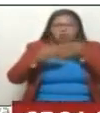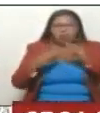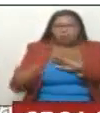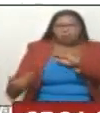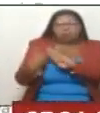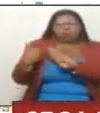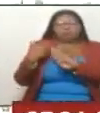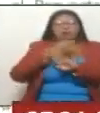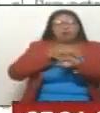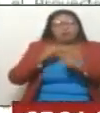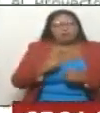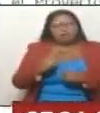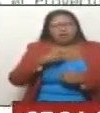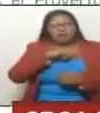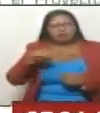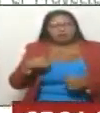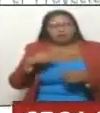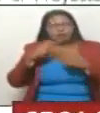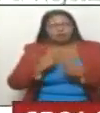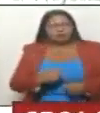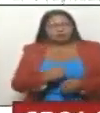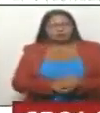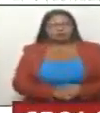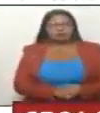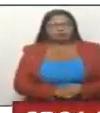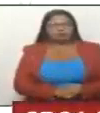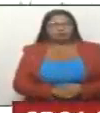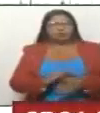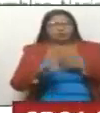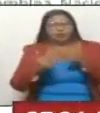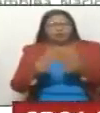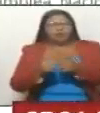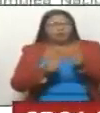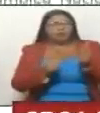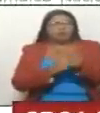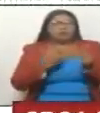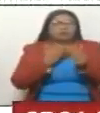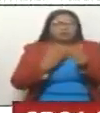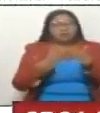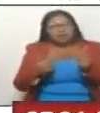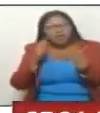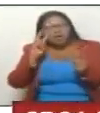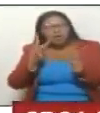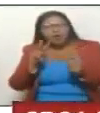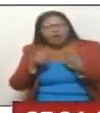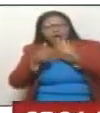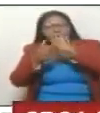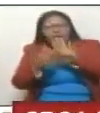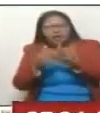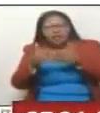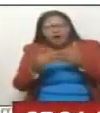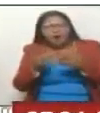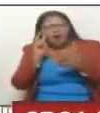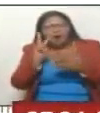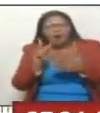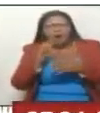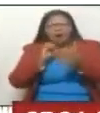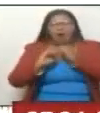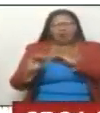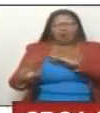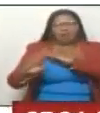medidas coercitivas unilaterales. En tal sentido, la vicepresidenta ejecutiva señaló que de acuerdo con el Observatorio contra las